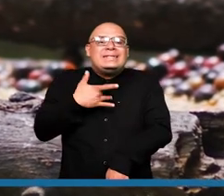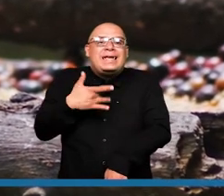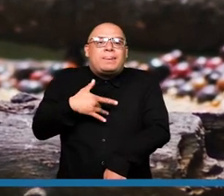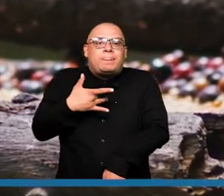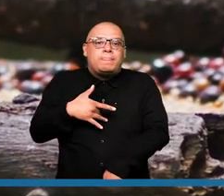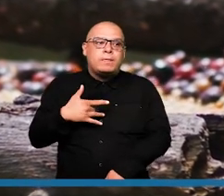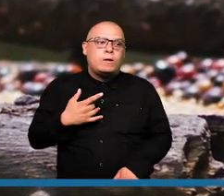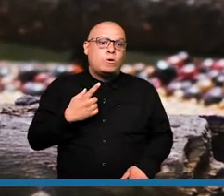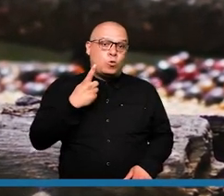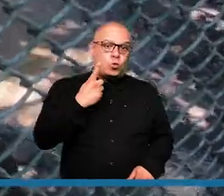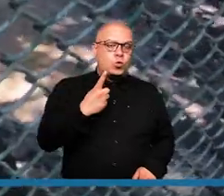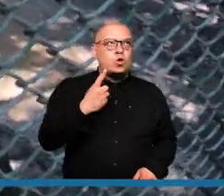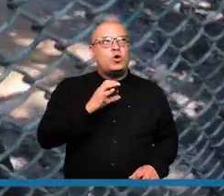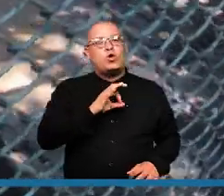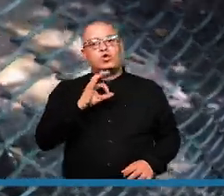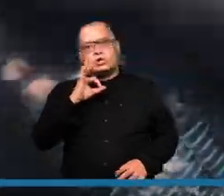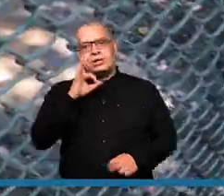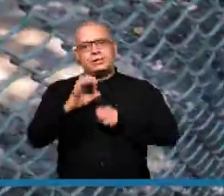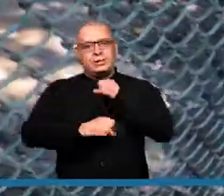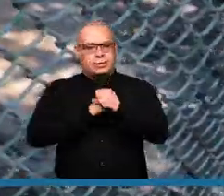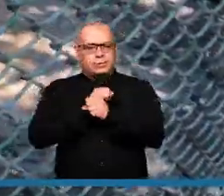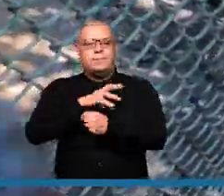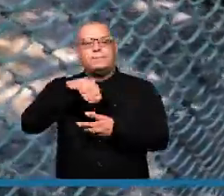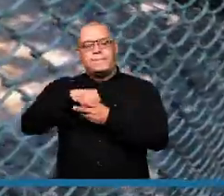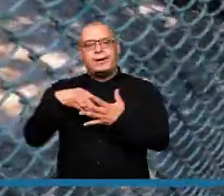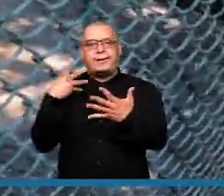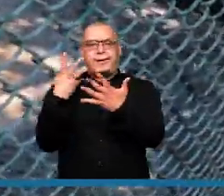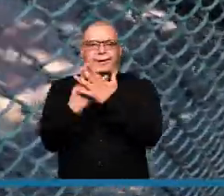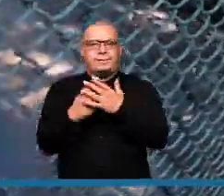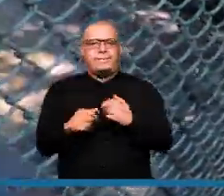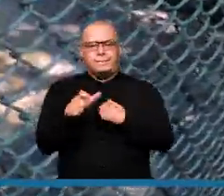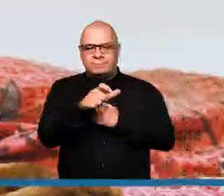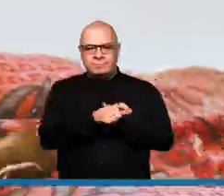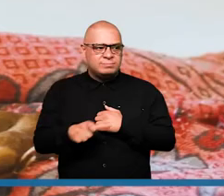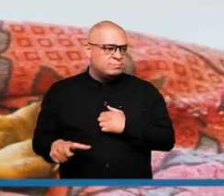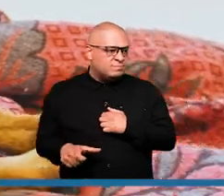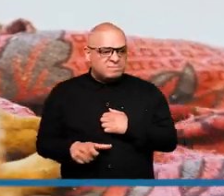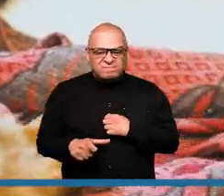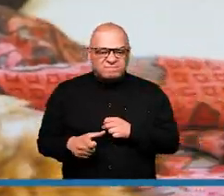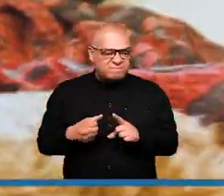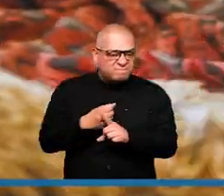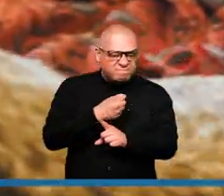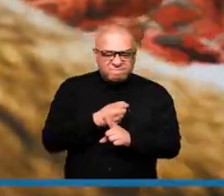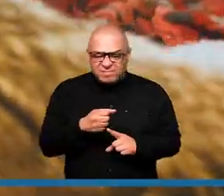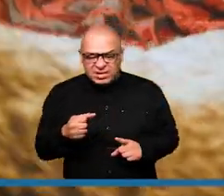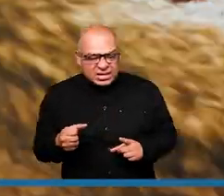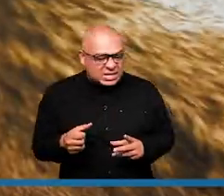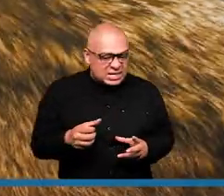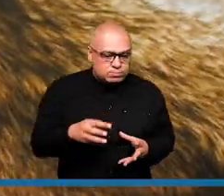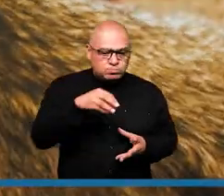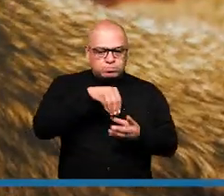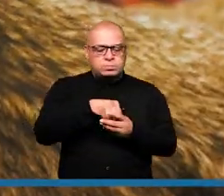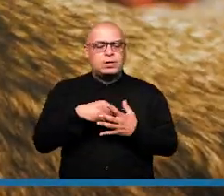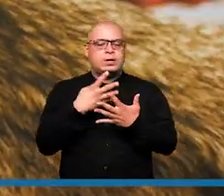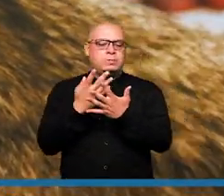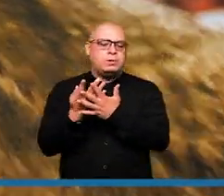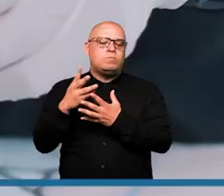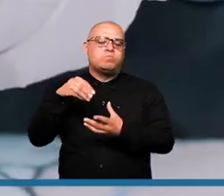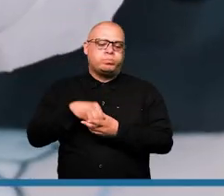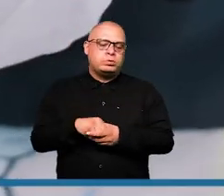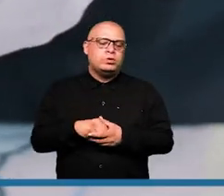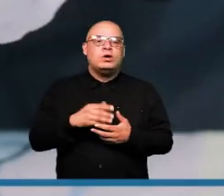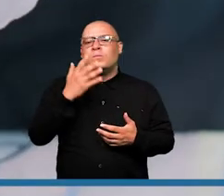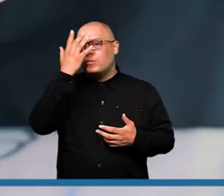es de 1 a 3 años de prisión para aquellos que menoscaben gravemente la salud de un animal. No tiene que ser doméstico. Todos los seres sintientes